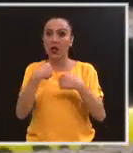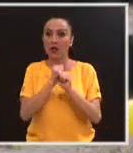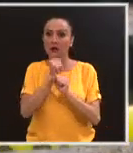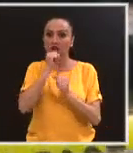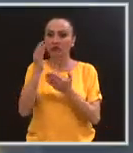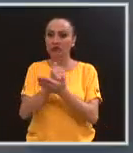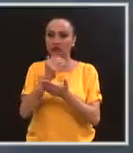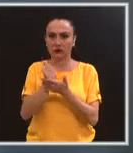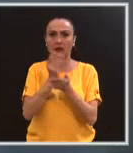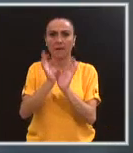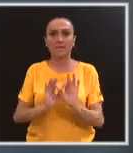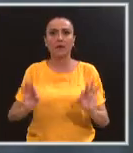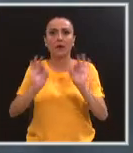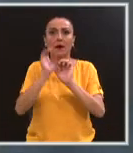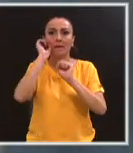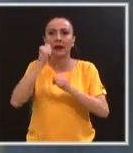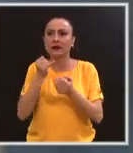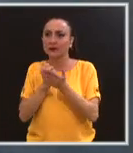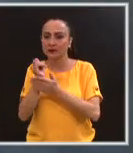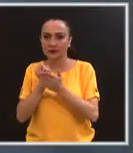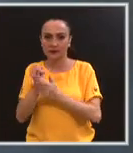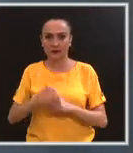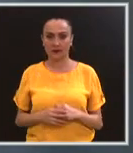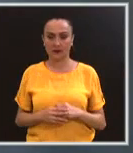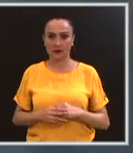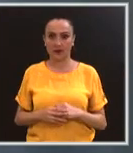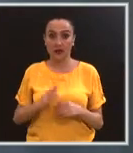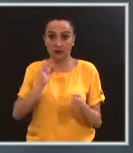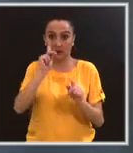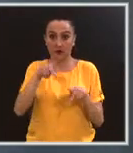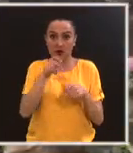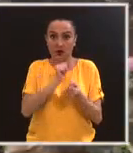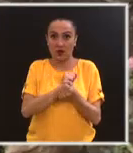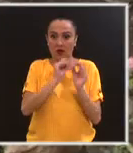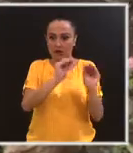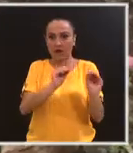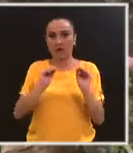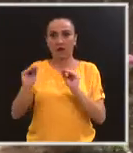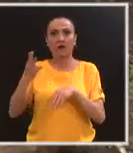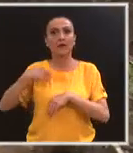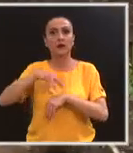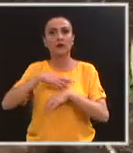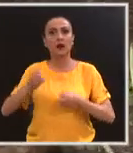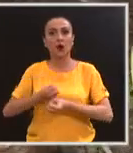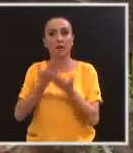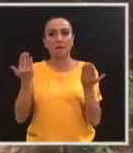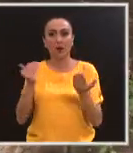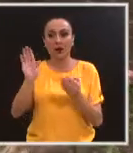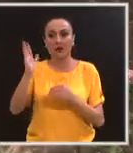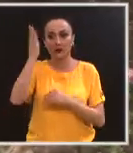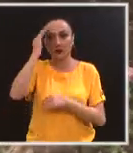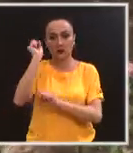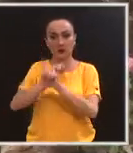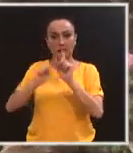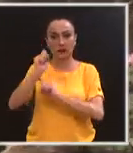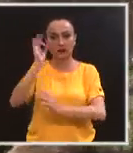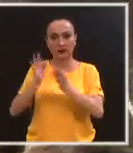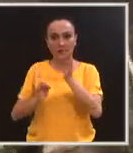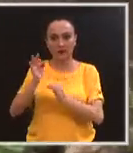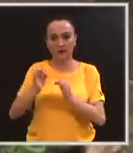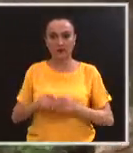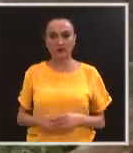decomisos importantes para la investigación los detenidos serán remitidos al ministerio público donde determinarán sus